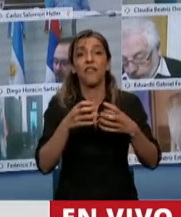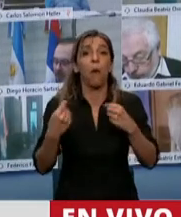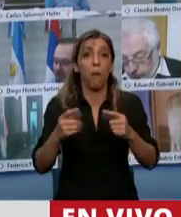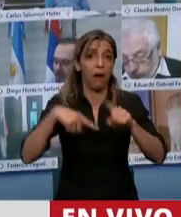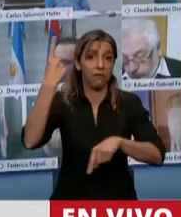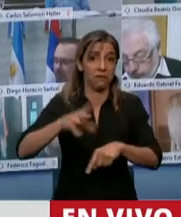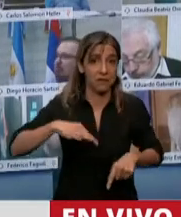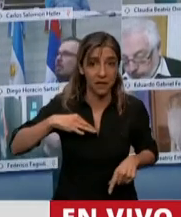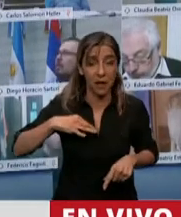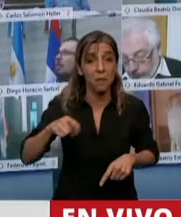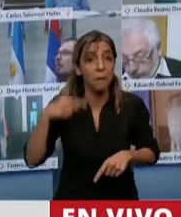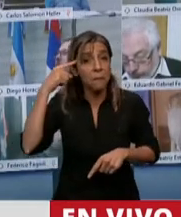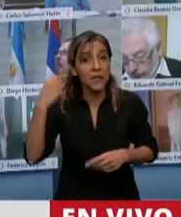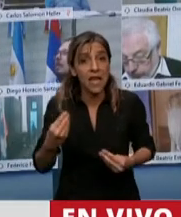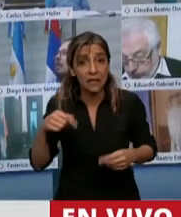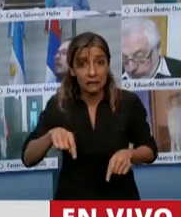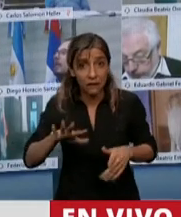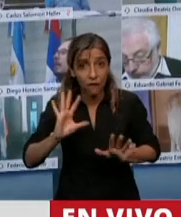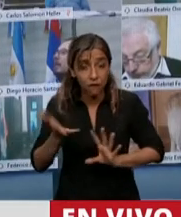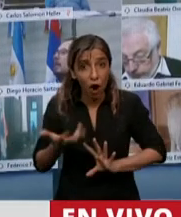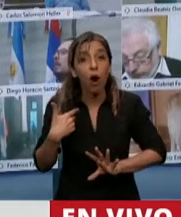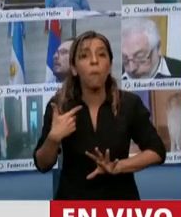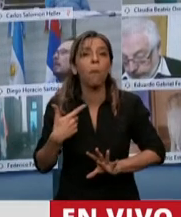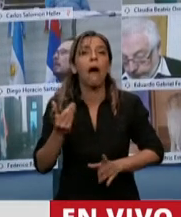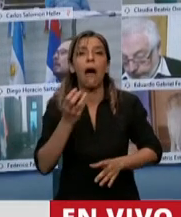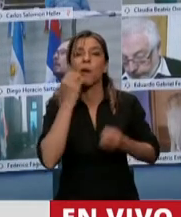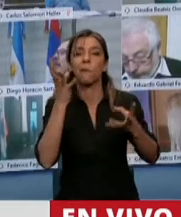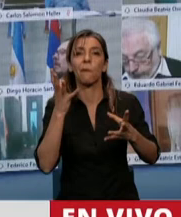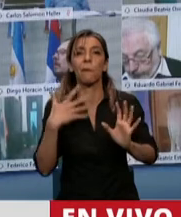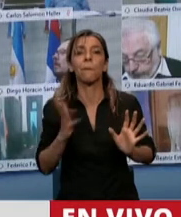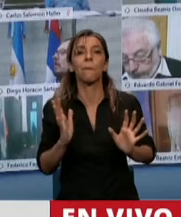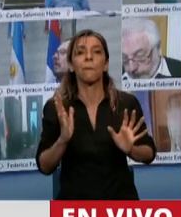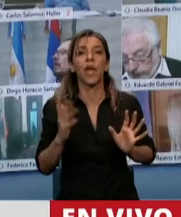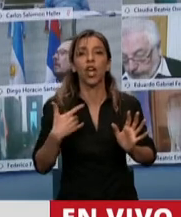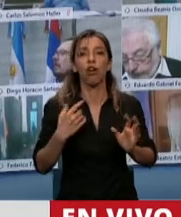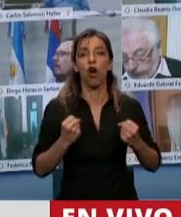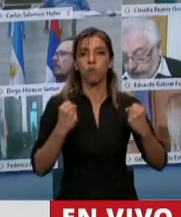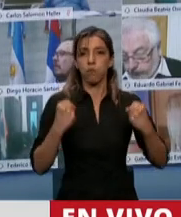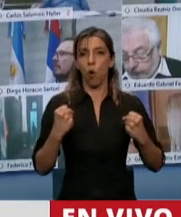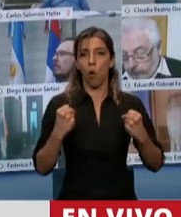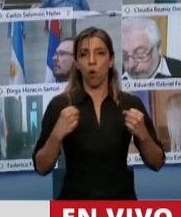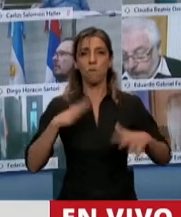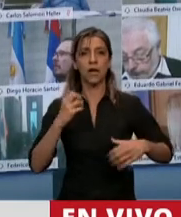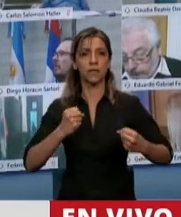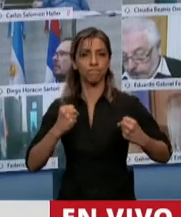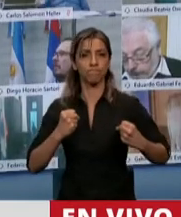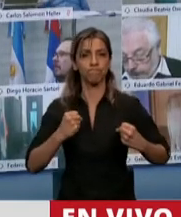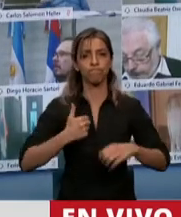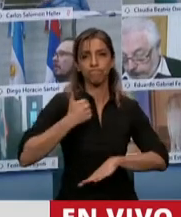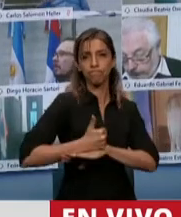lo que creen es que realmente rinde más ante la opinión pública las posiciones más extremas,